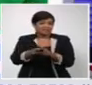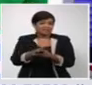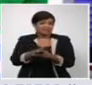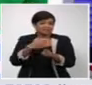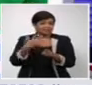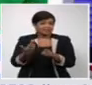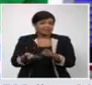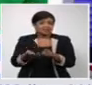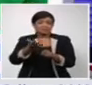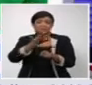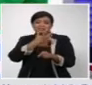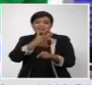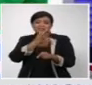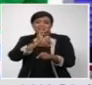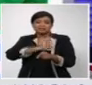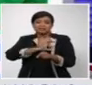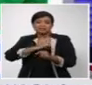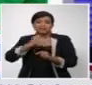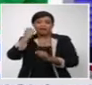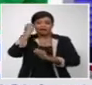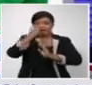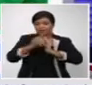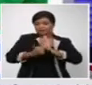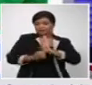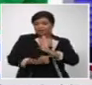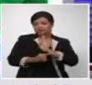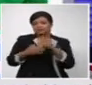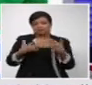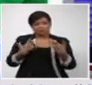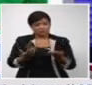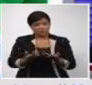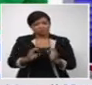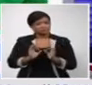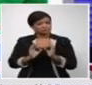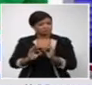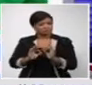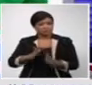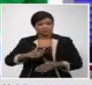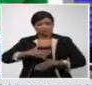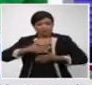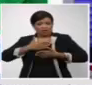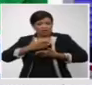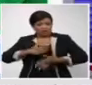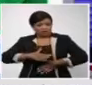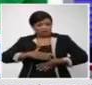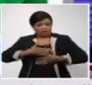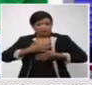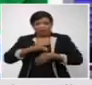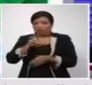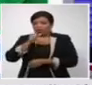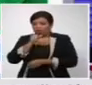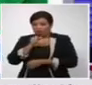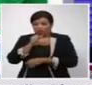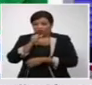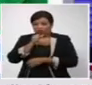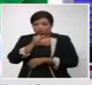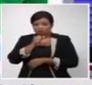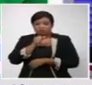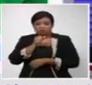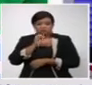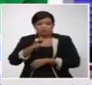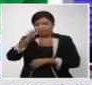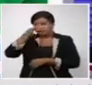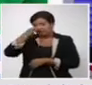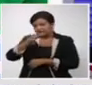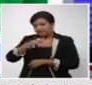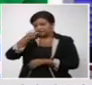síntomas caracterizados por falta de aire, tos productiva, expectoración y